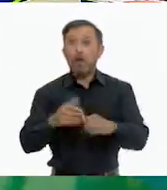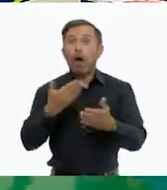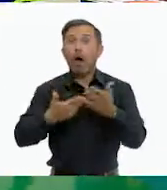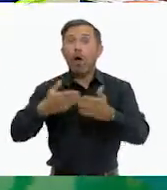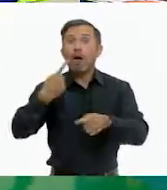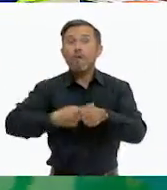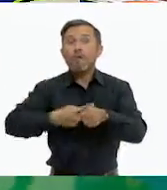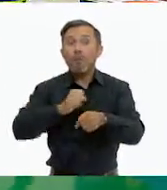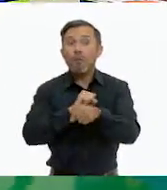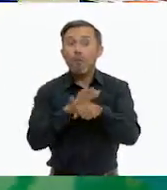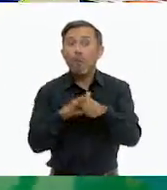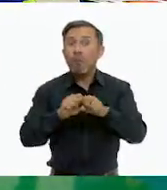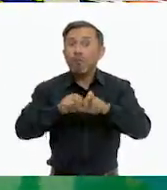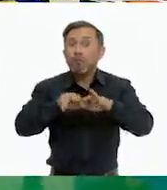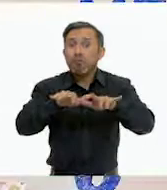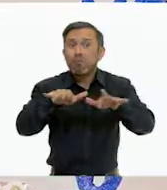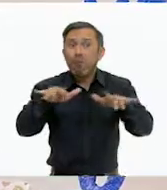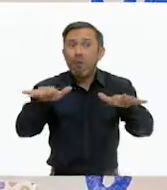venido para promover